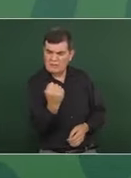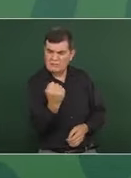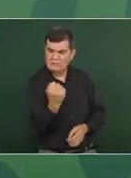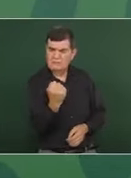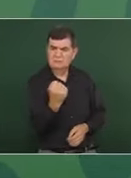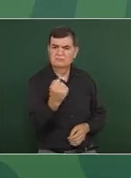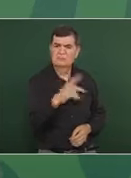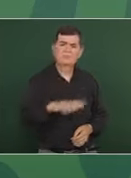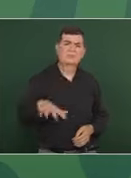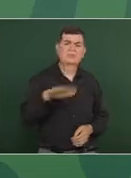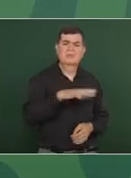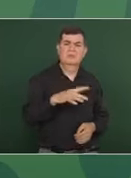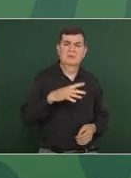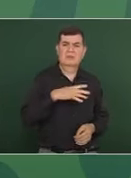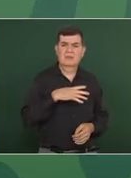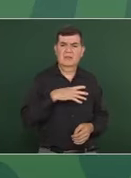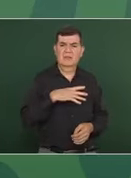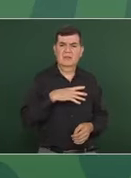con